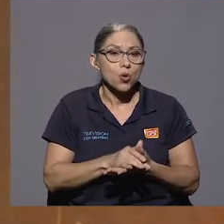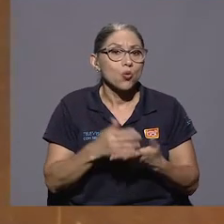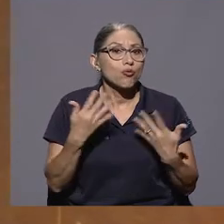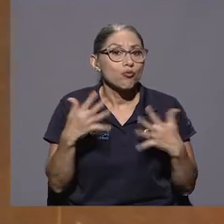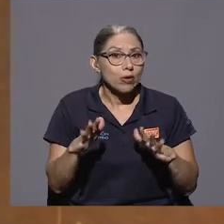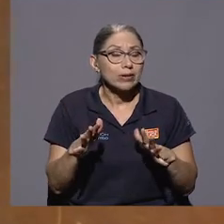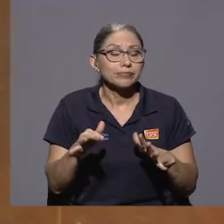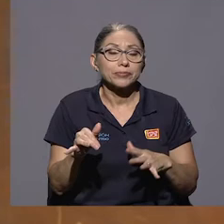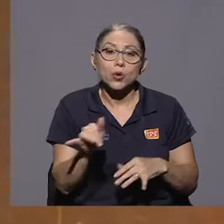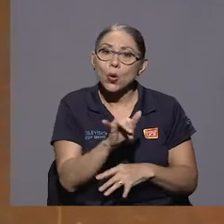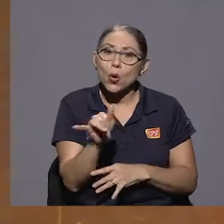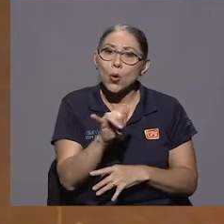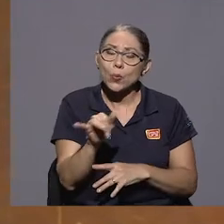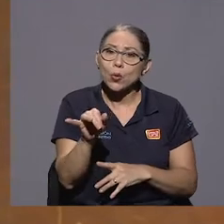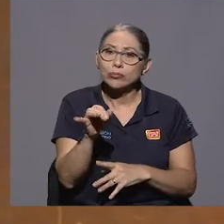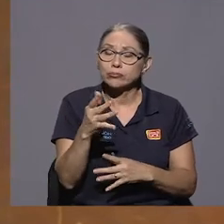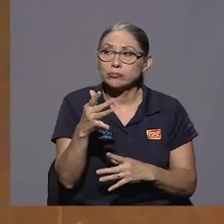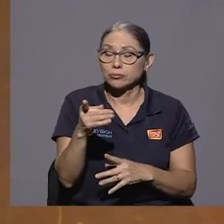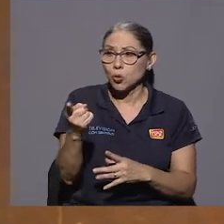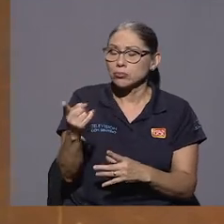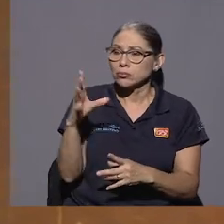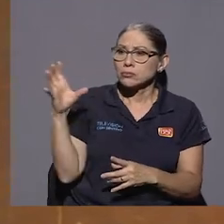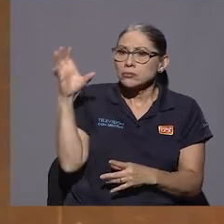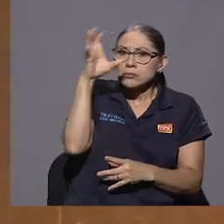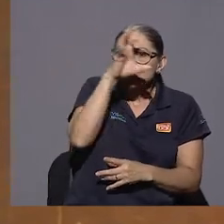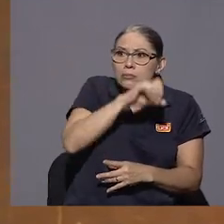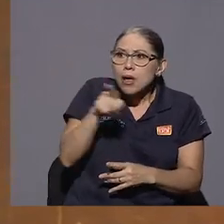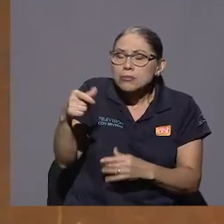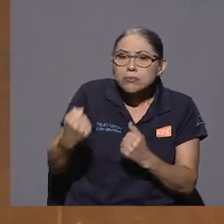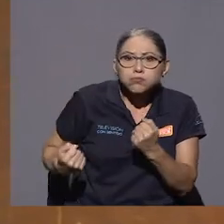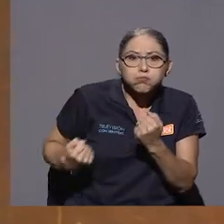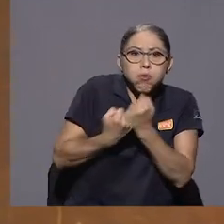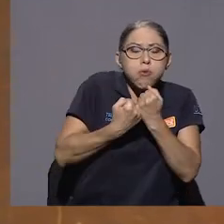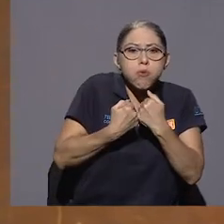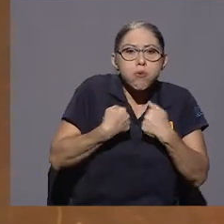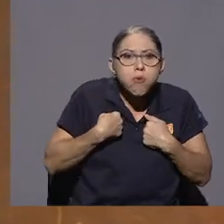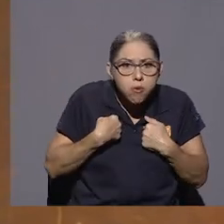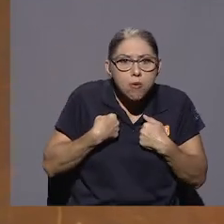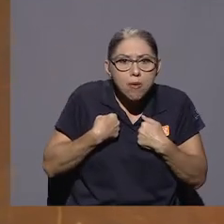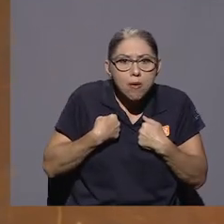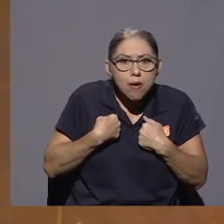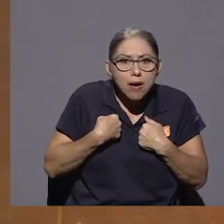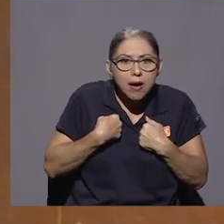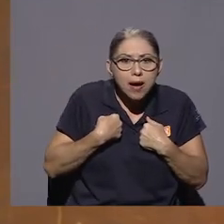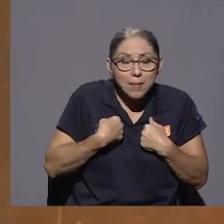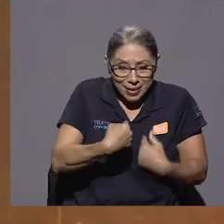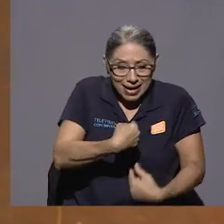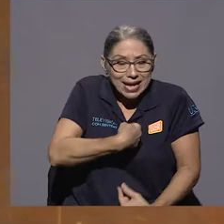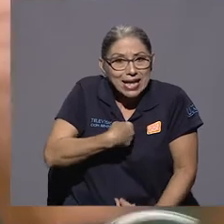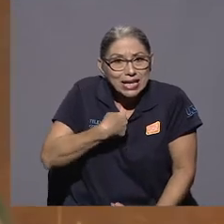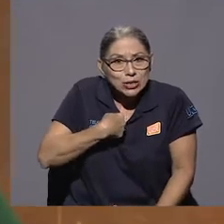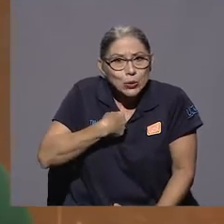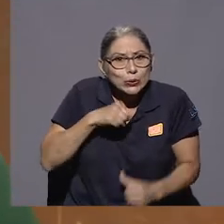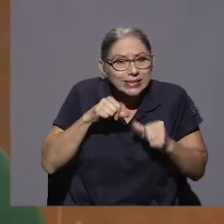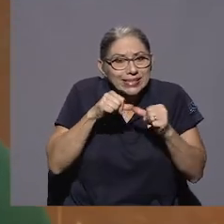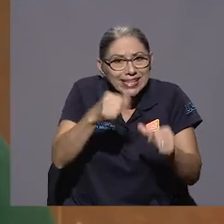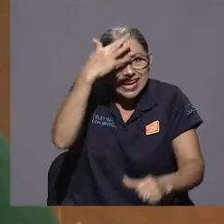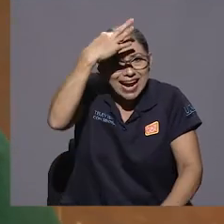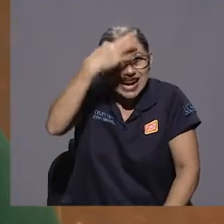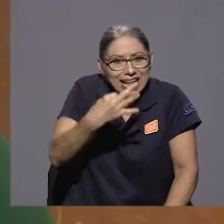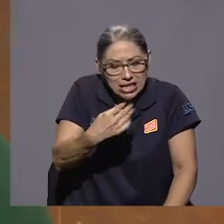en un tremendo espaldarazo de apoyo para creer, para que yo siguiera creyendo en lo que yo